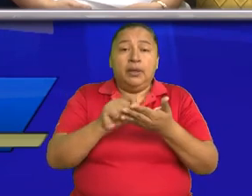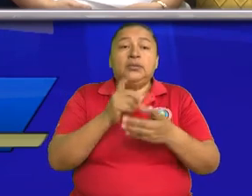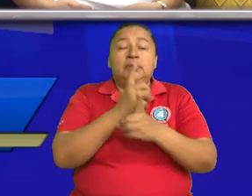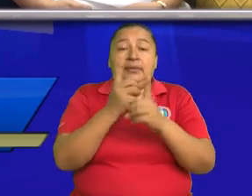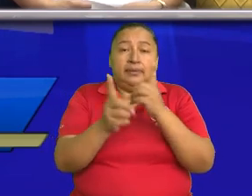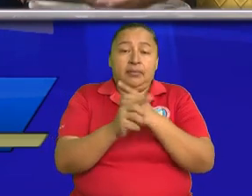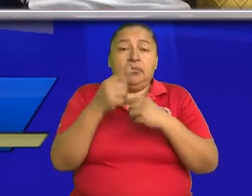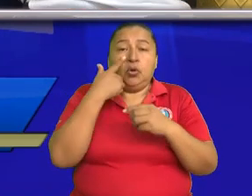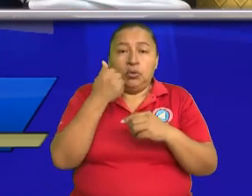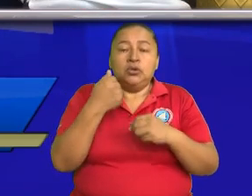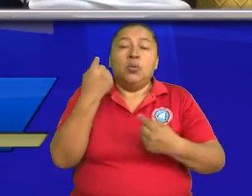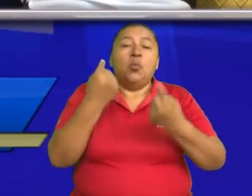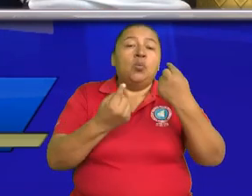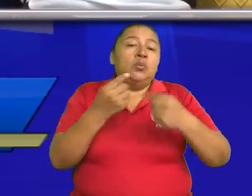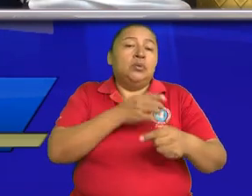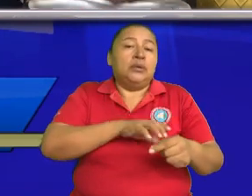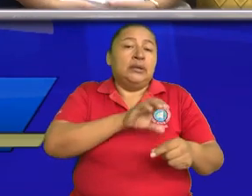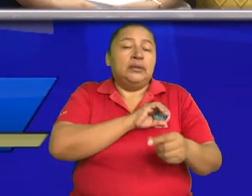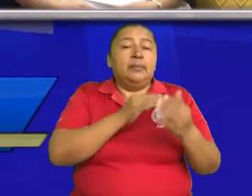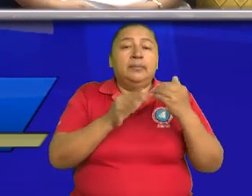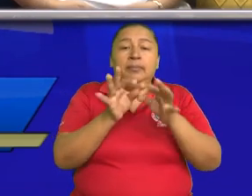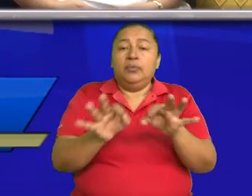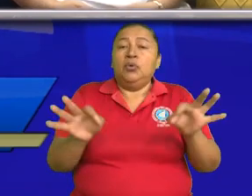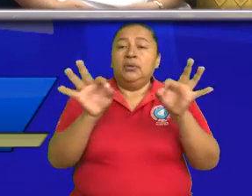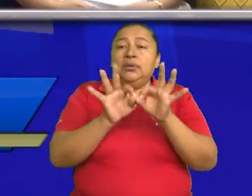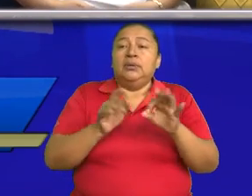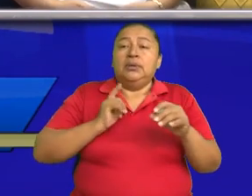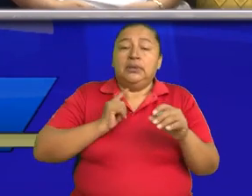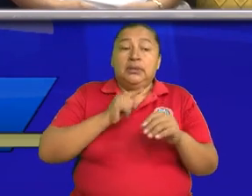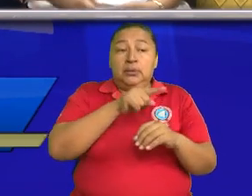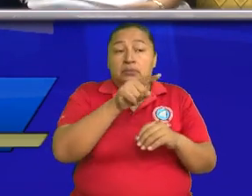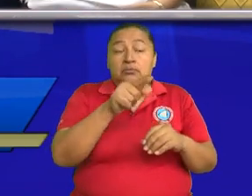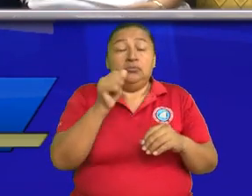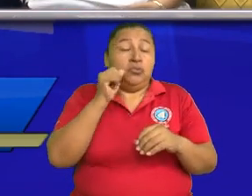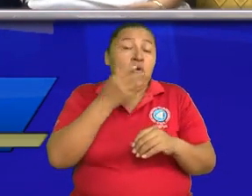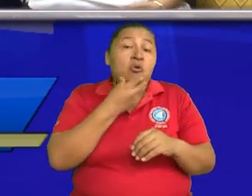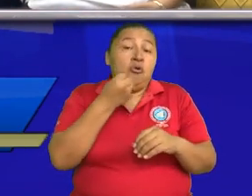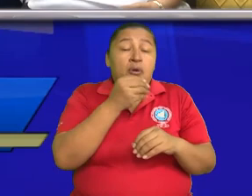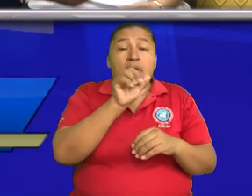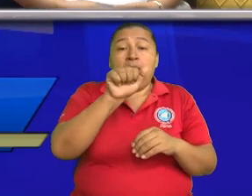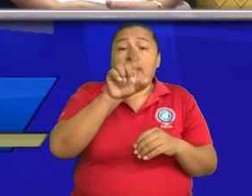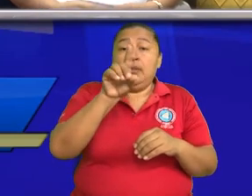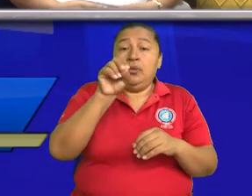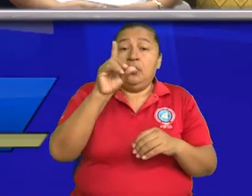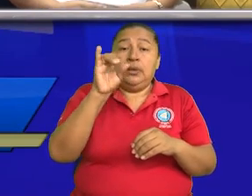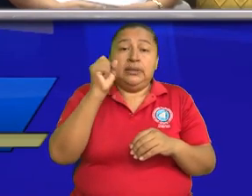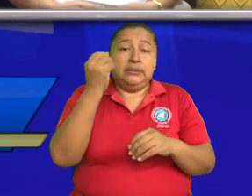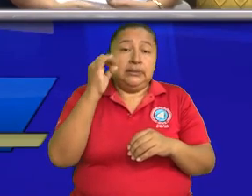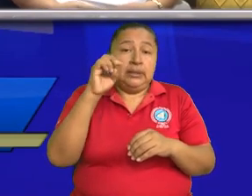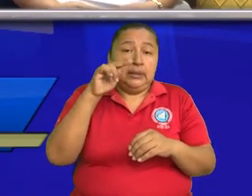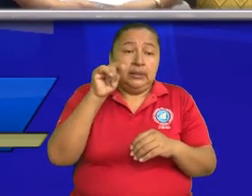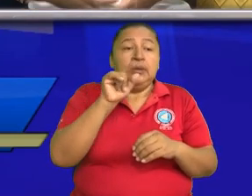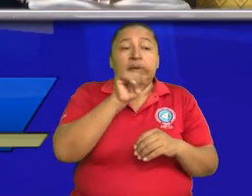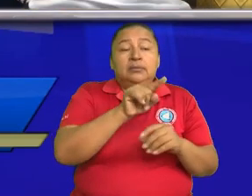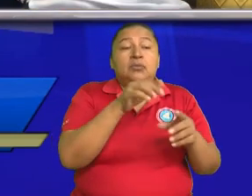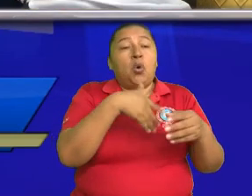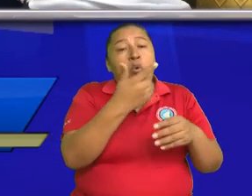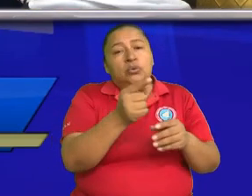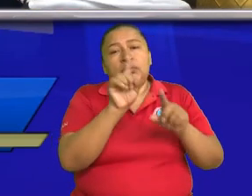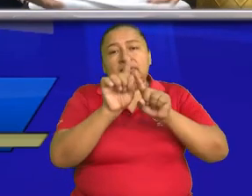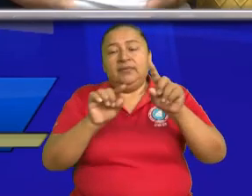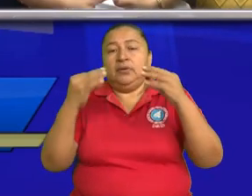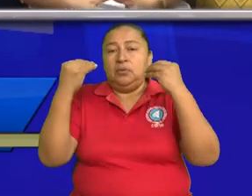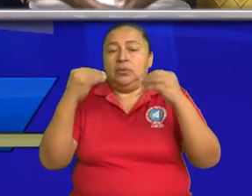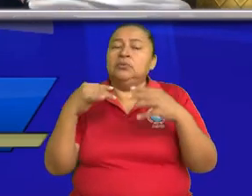conocer cuáles son las características más importantes que tiene un adolescente que está pasando a otro nivel de educativo. Entonces, todo eso